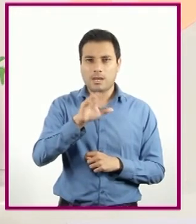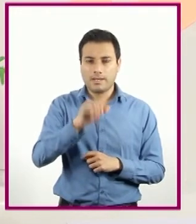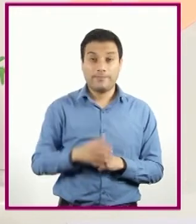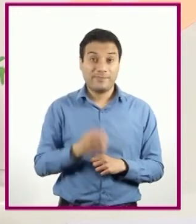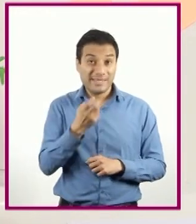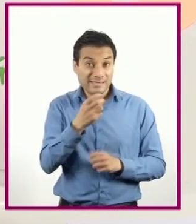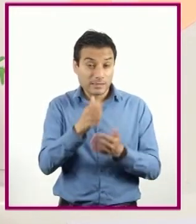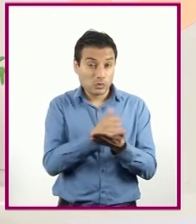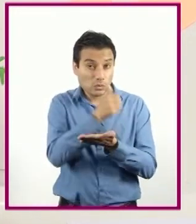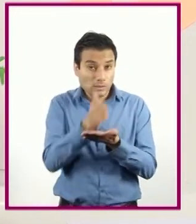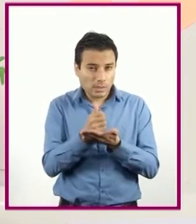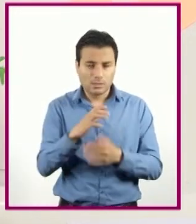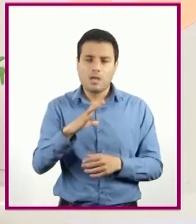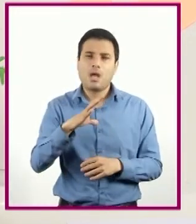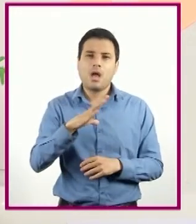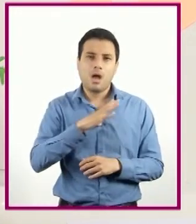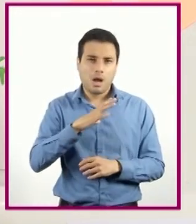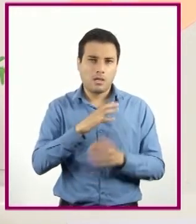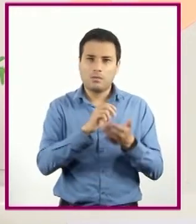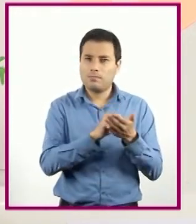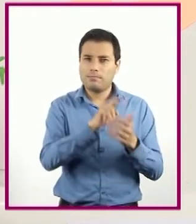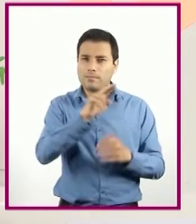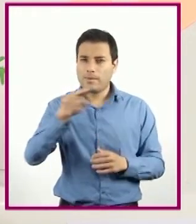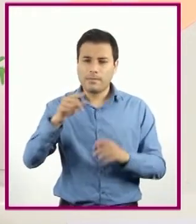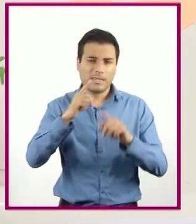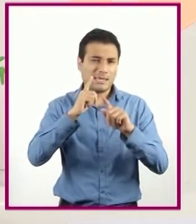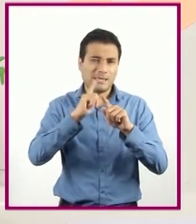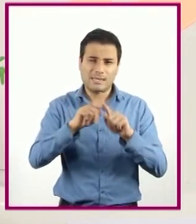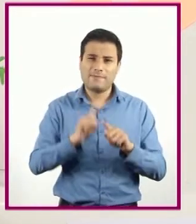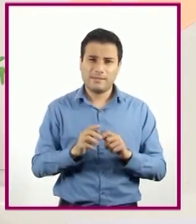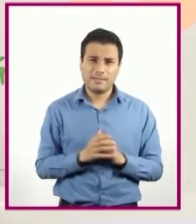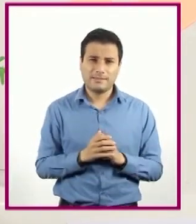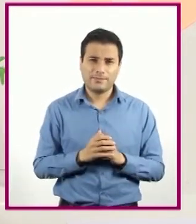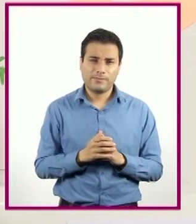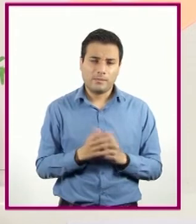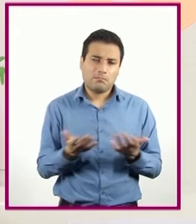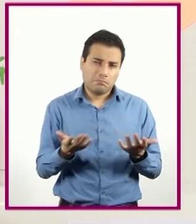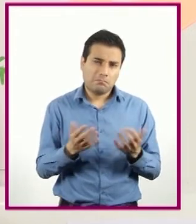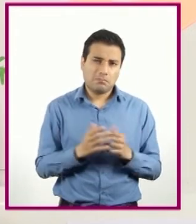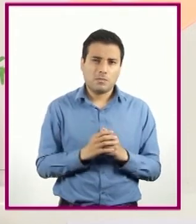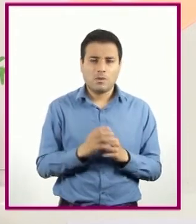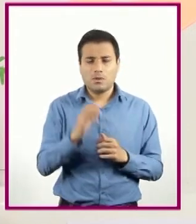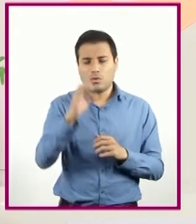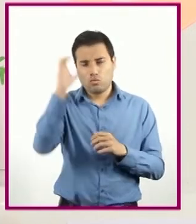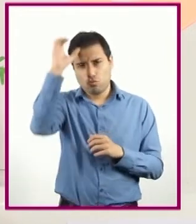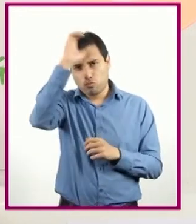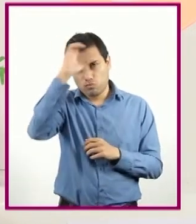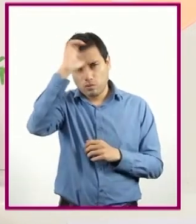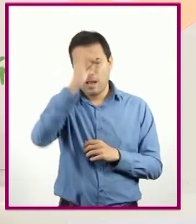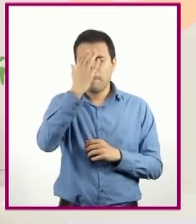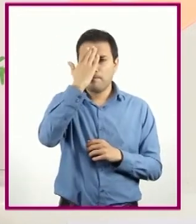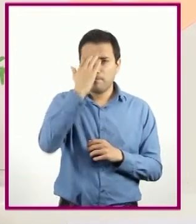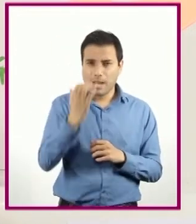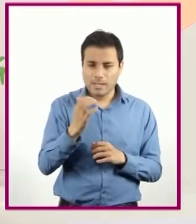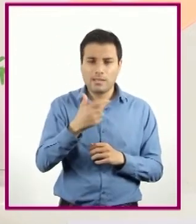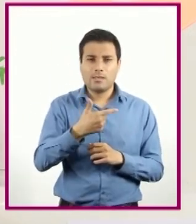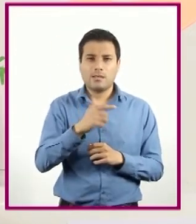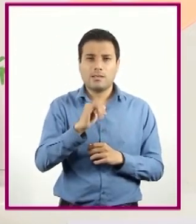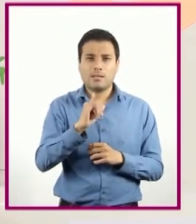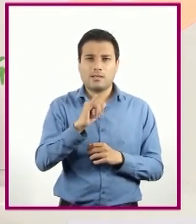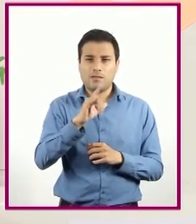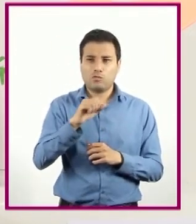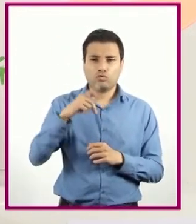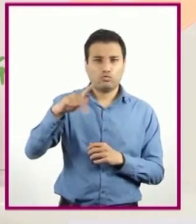se realizaron diversos murales con elementos de los mayas y diversos glifos propios de esta región.